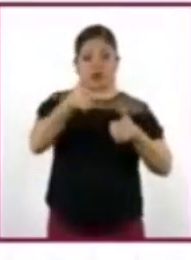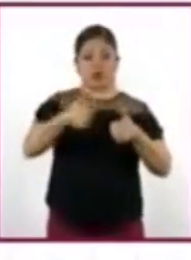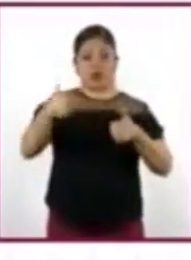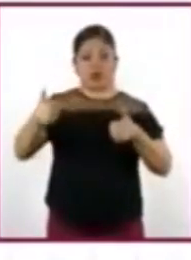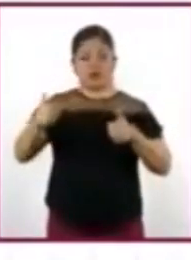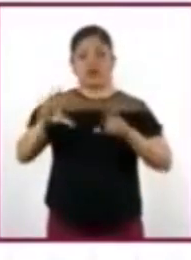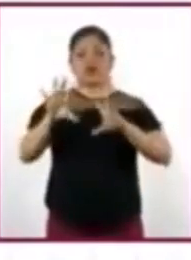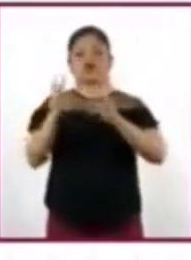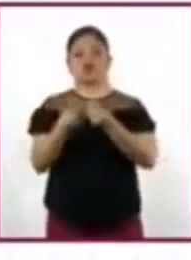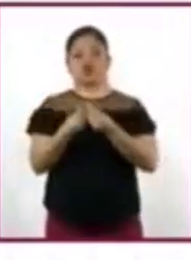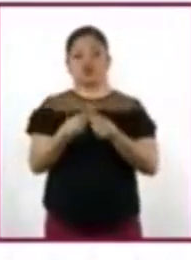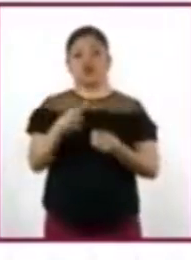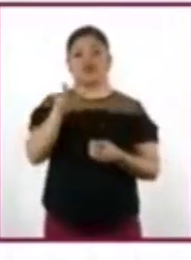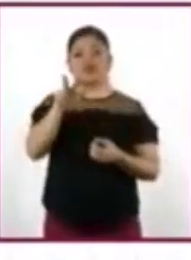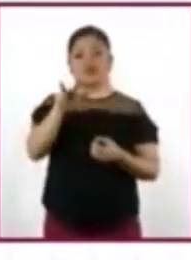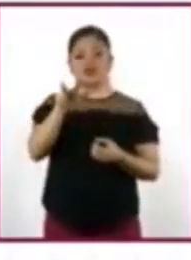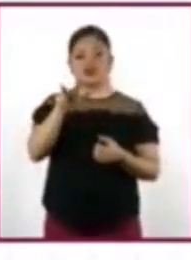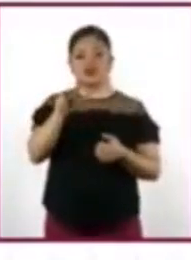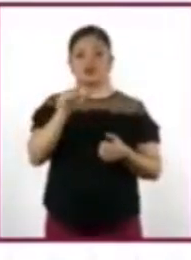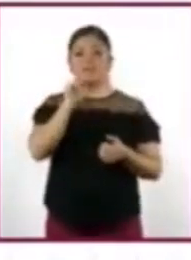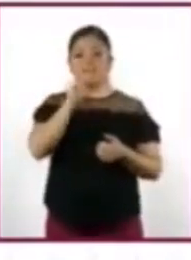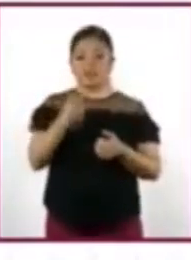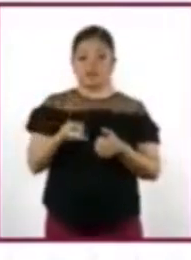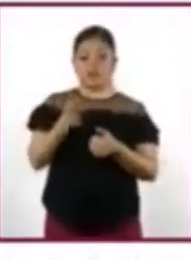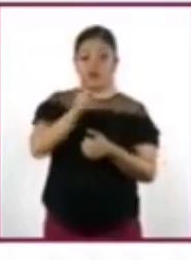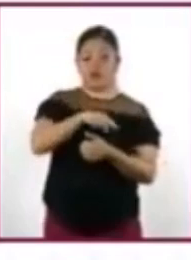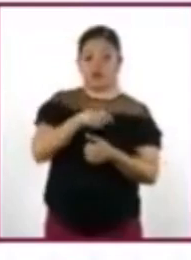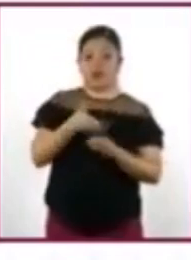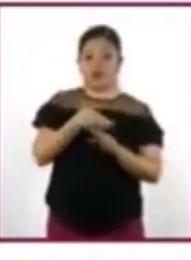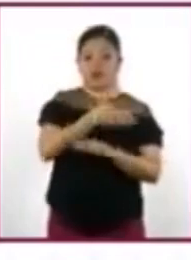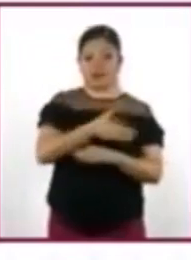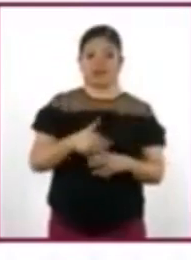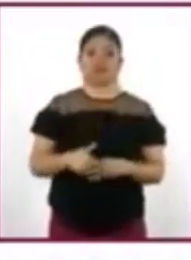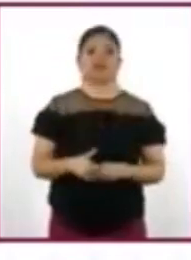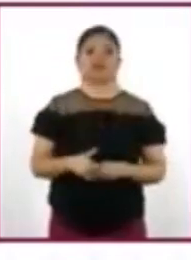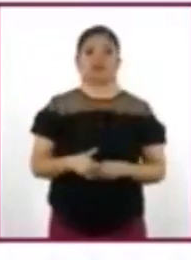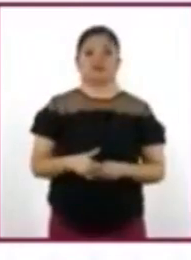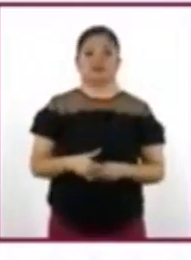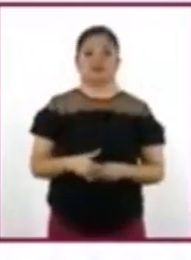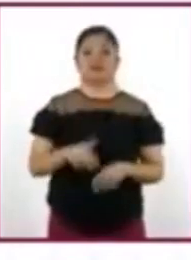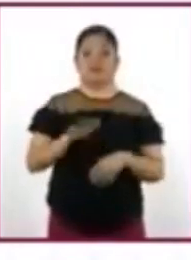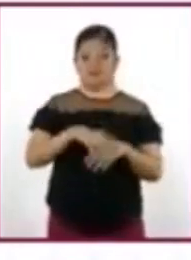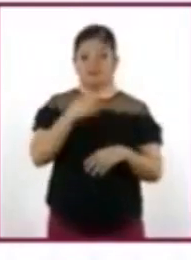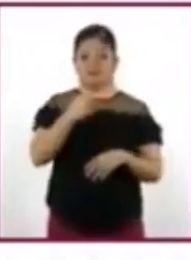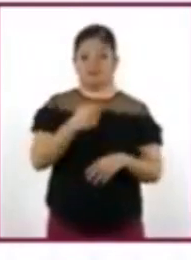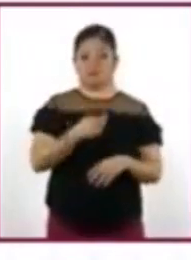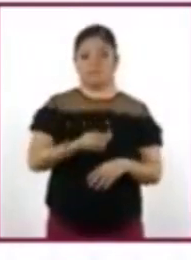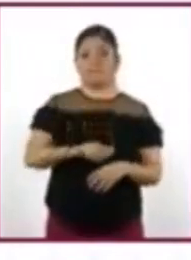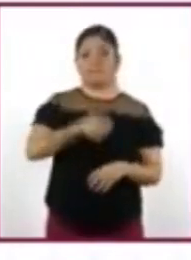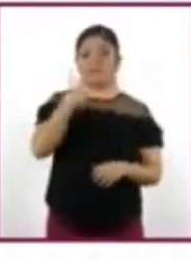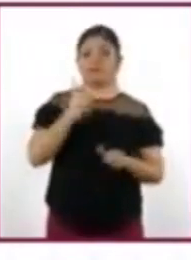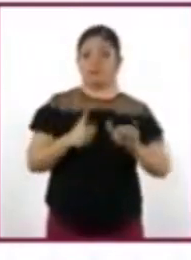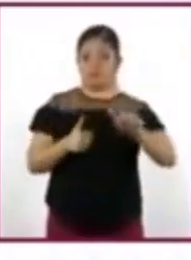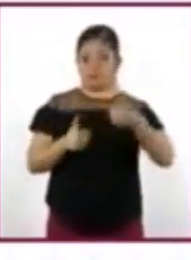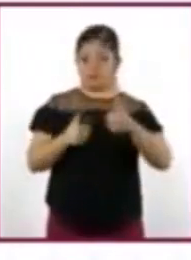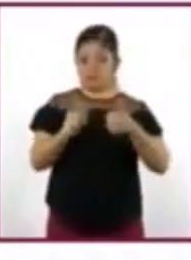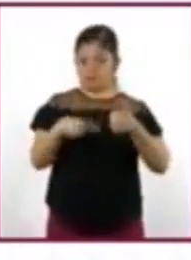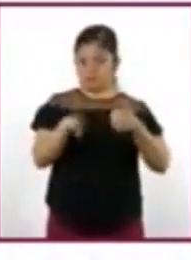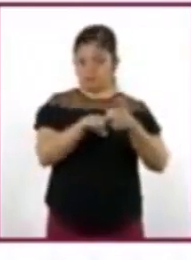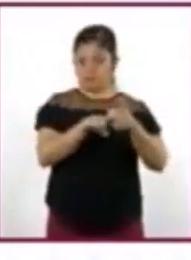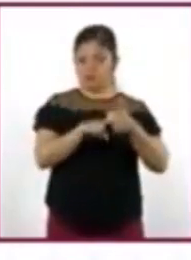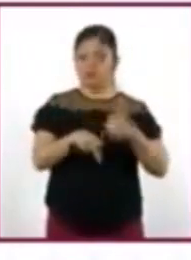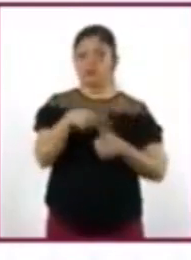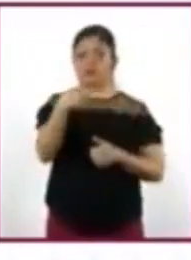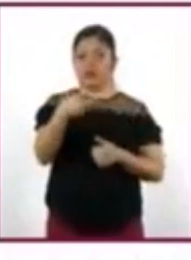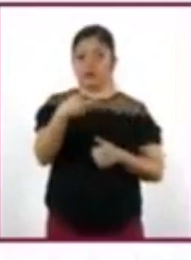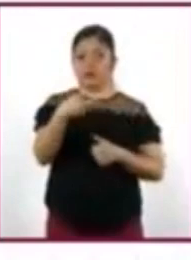obtiene sumando 18 al término anterior. Entonces, el primer término es 11. El